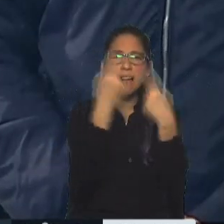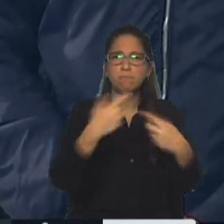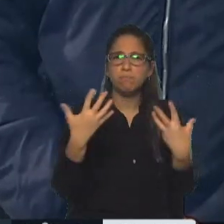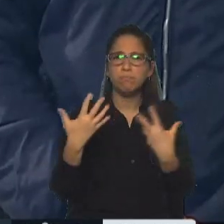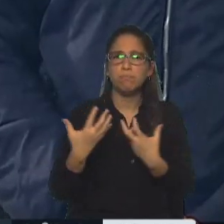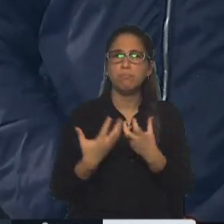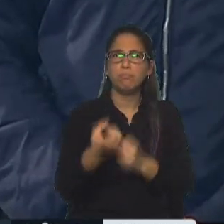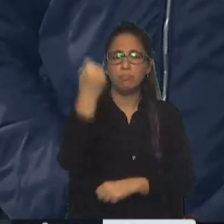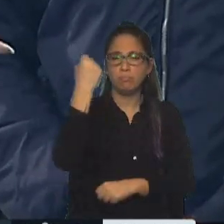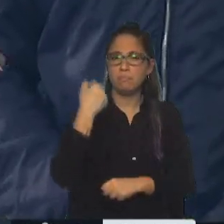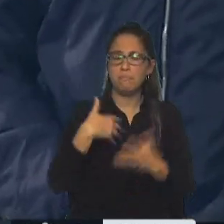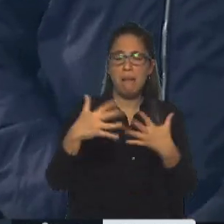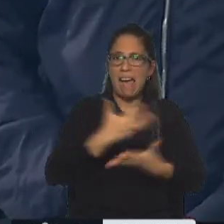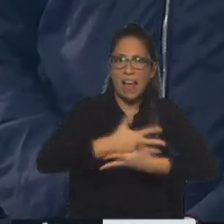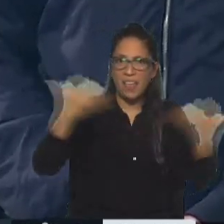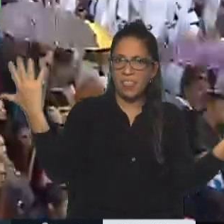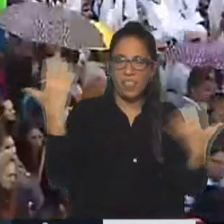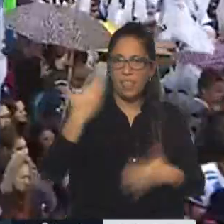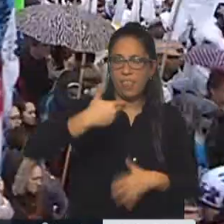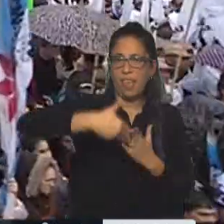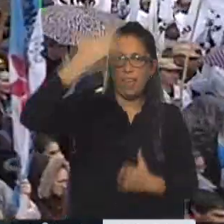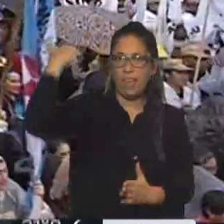de la que se tenga memoria.